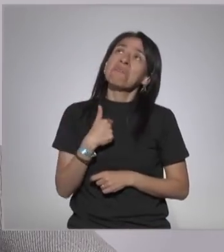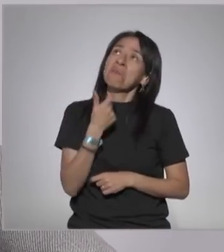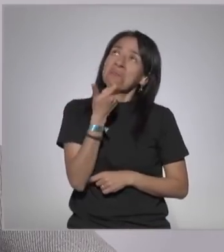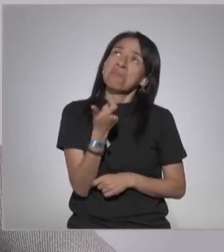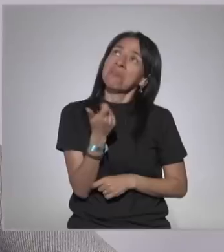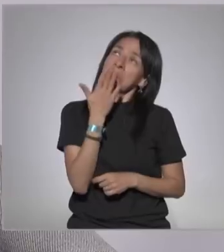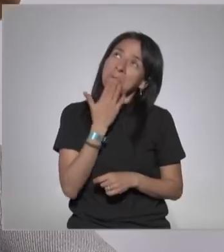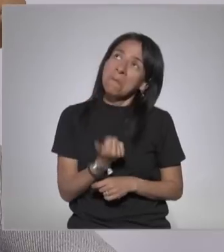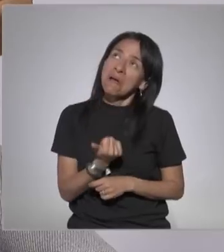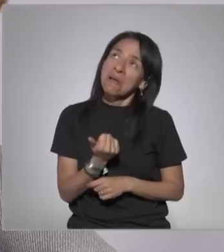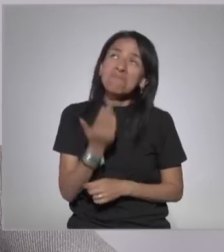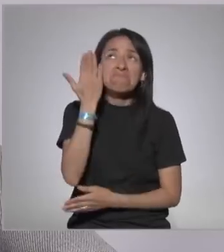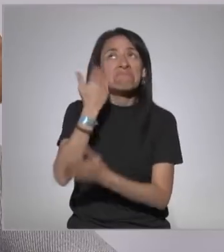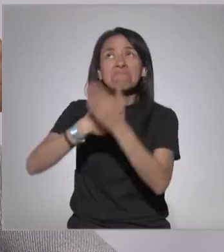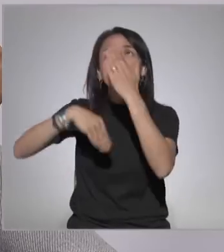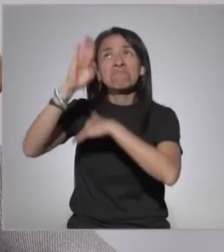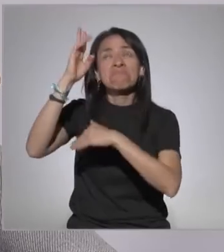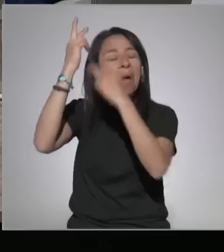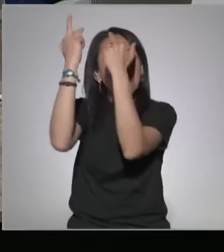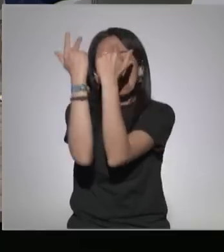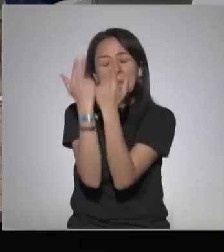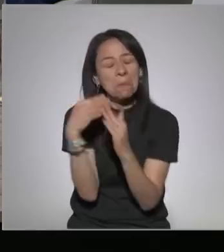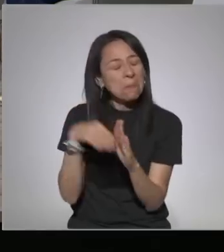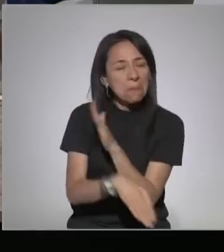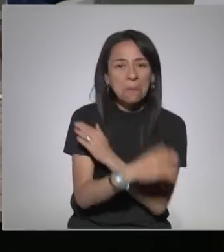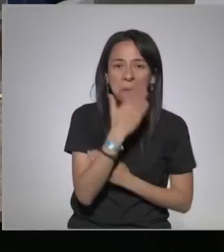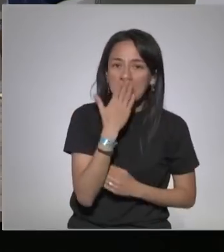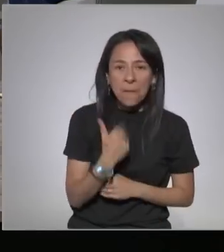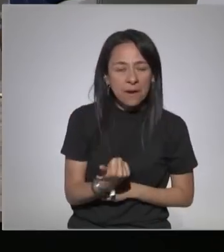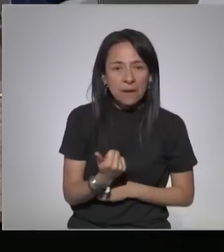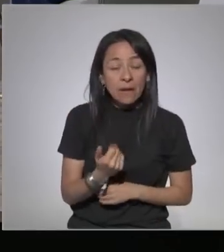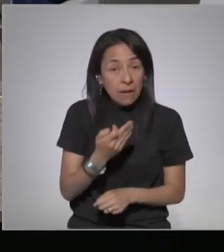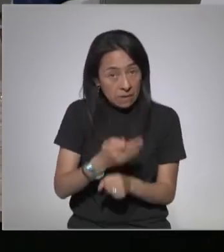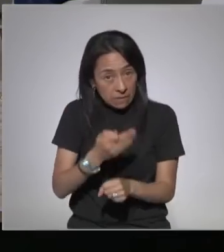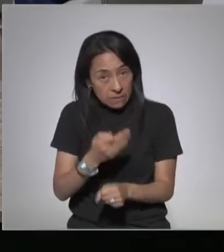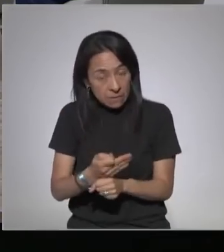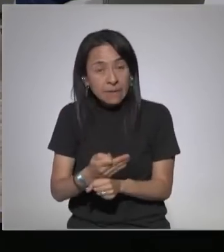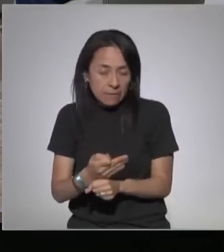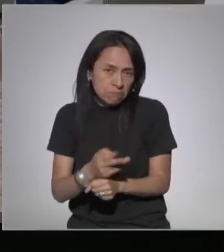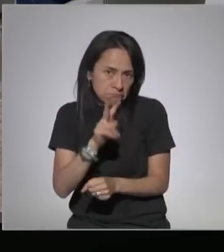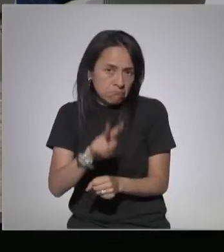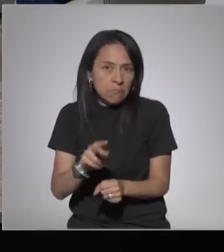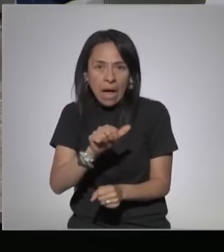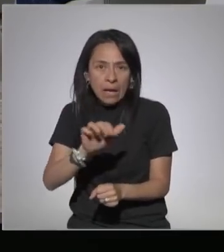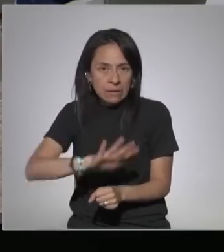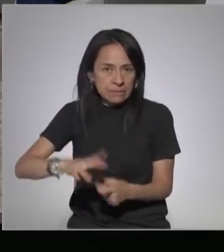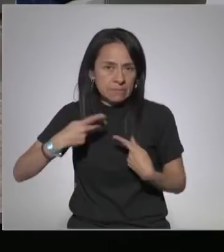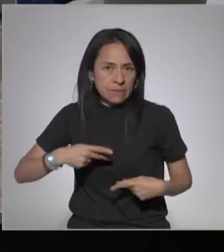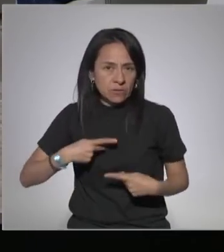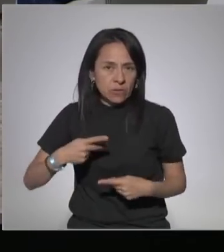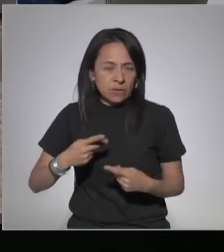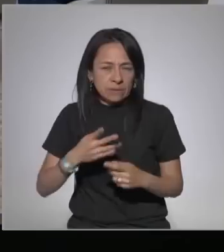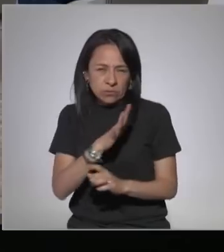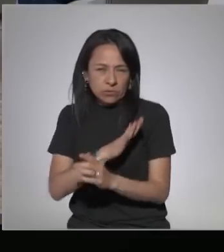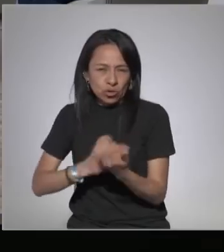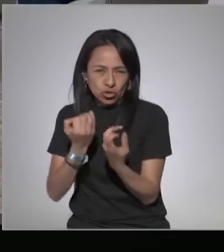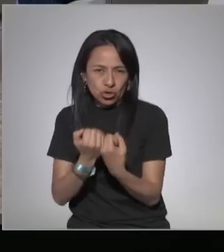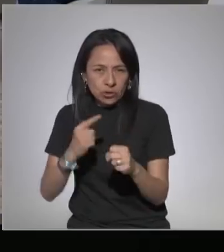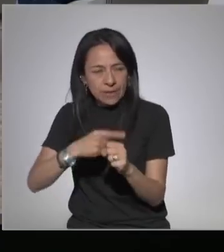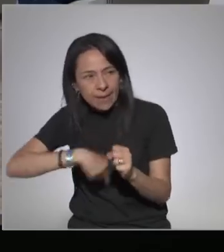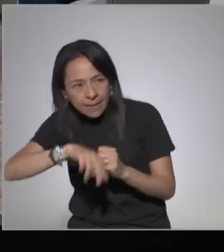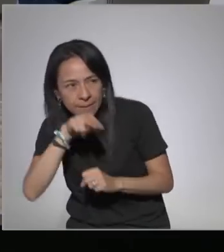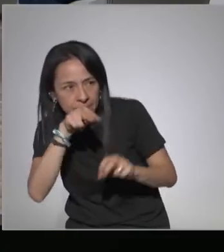dinero. En la actualidad, la sociedad, el que más tiene es el que vale más, el que